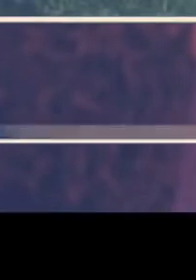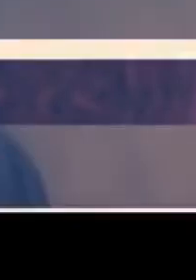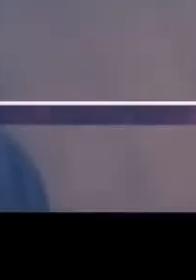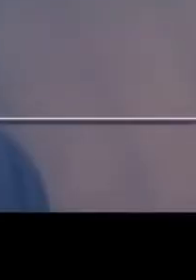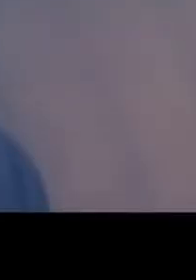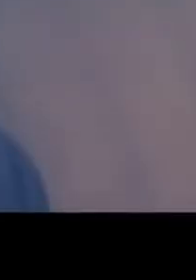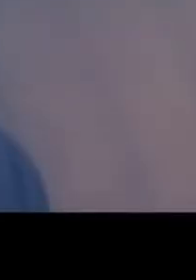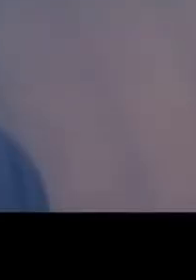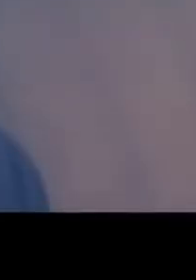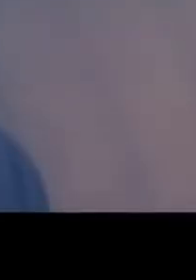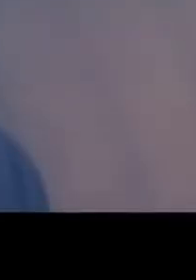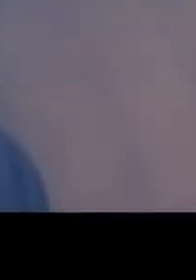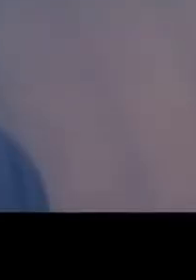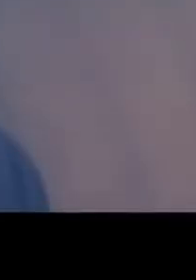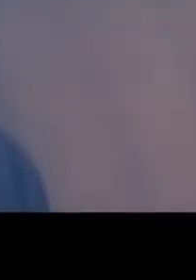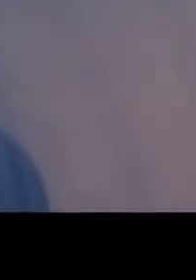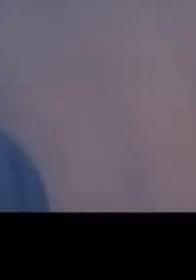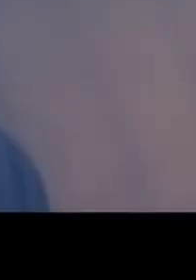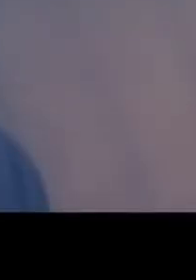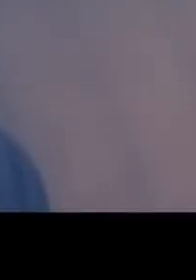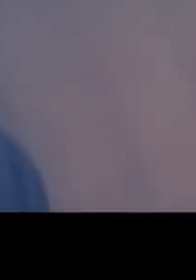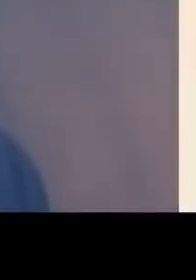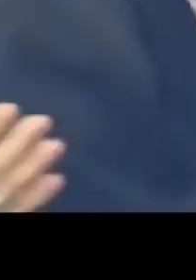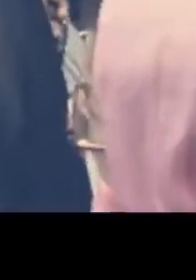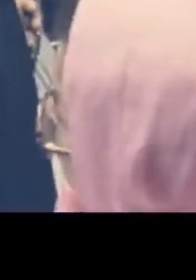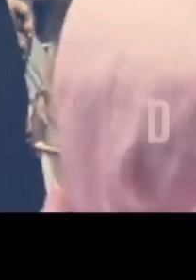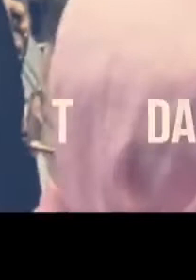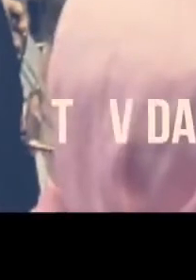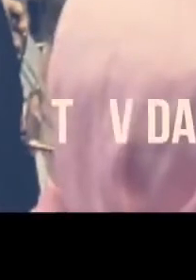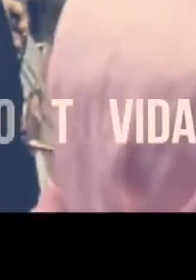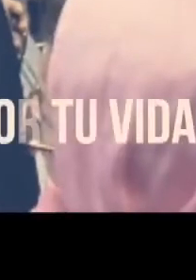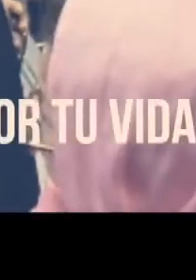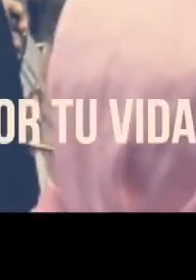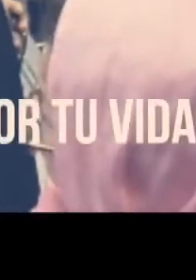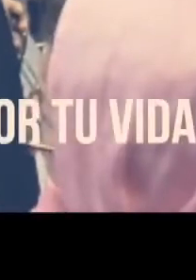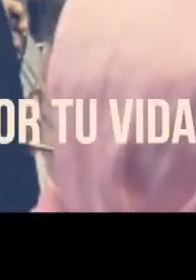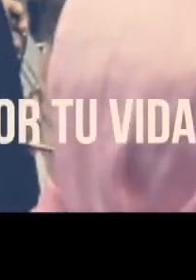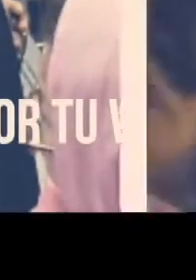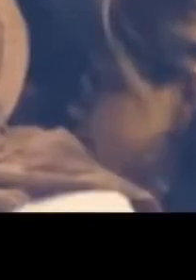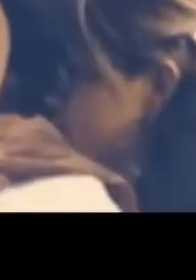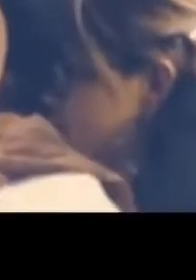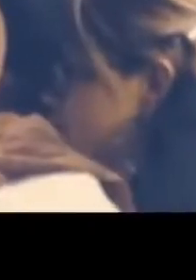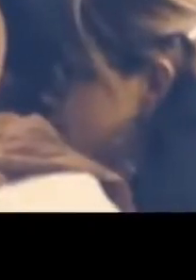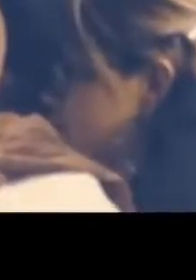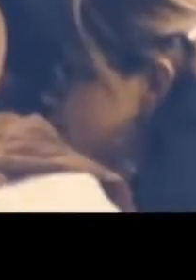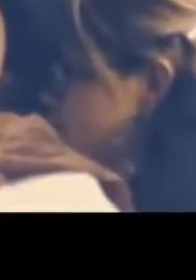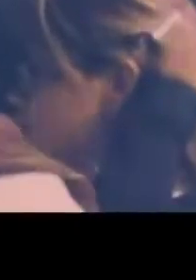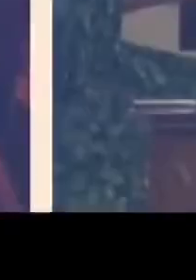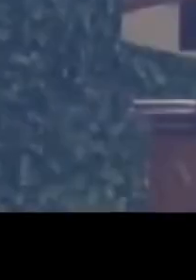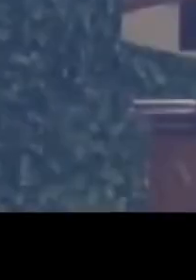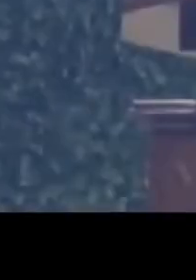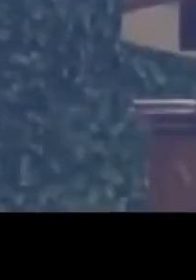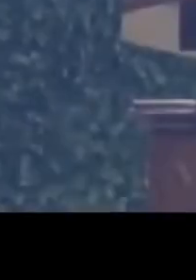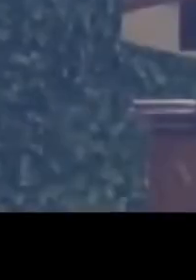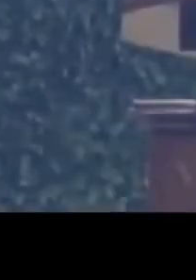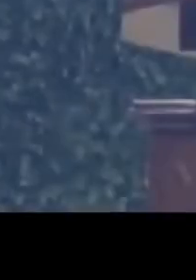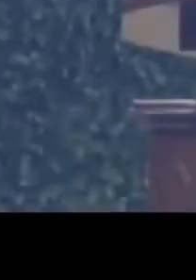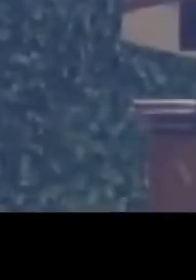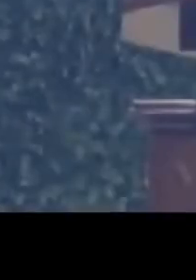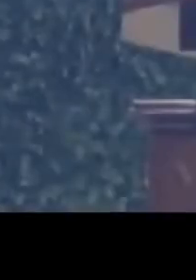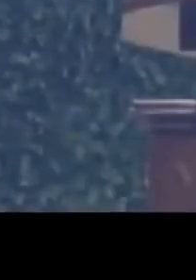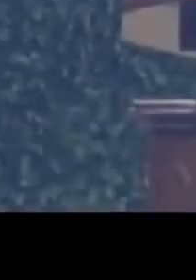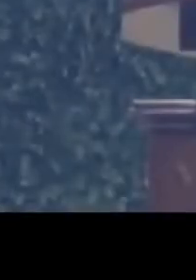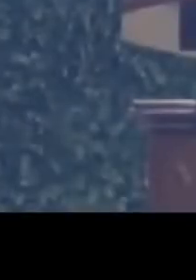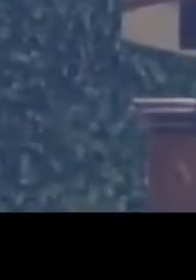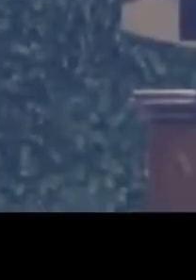sobrenaturales por tu labor. Hoy damos gracias al Señor por tu vida y la de tu familia, pues Él te hizo edificador